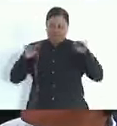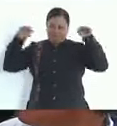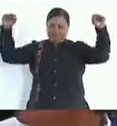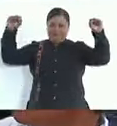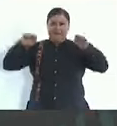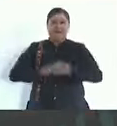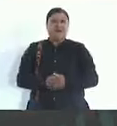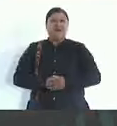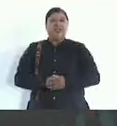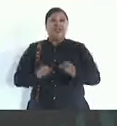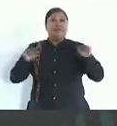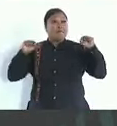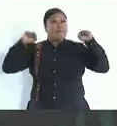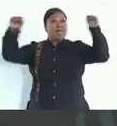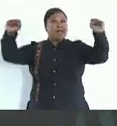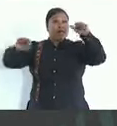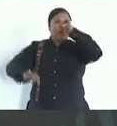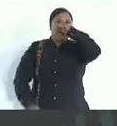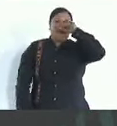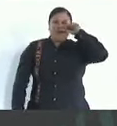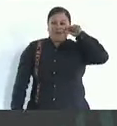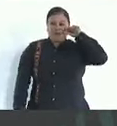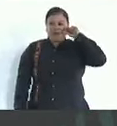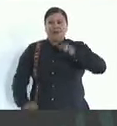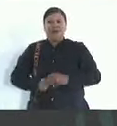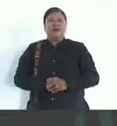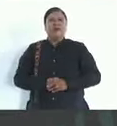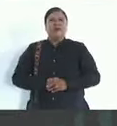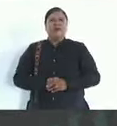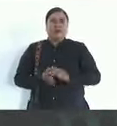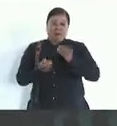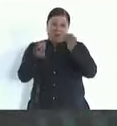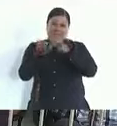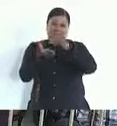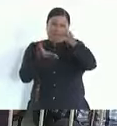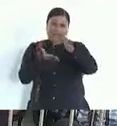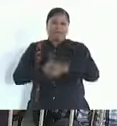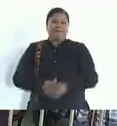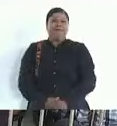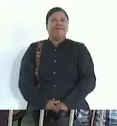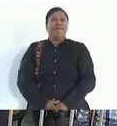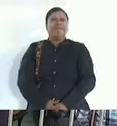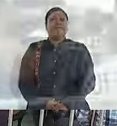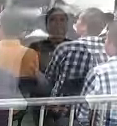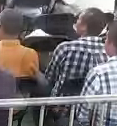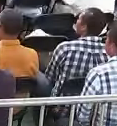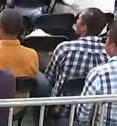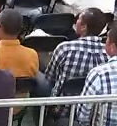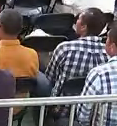¡Viva! ¡Viva don Benito Juárez García! ¡Viva! Gracias.